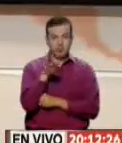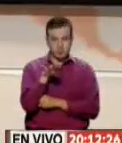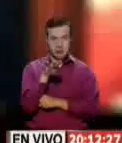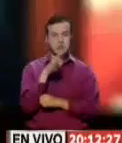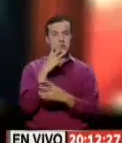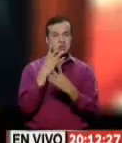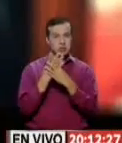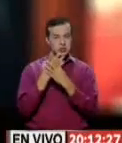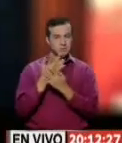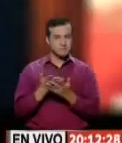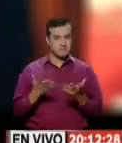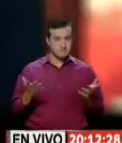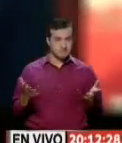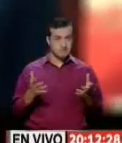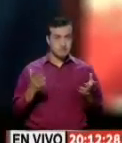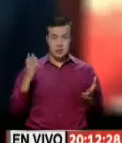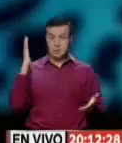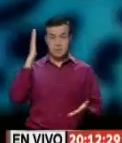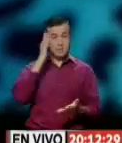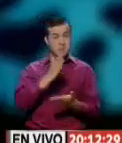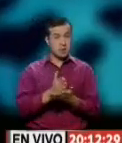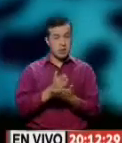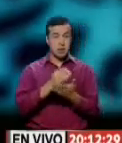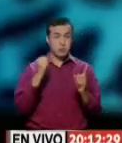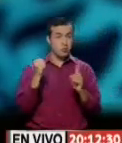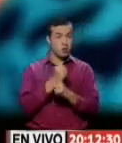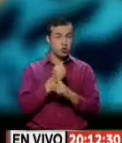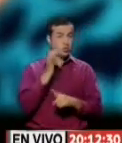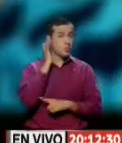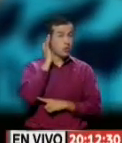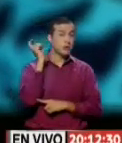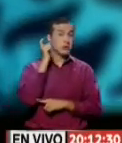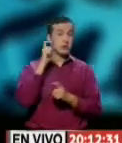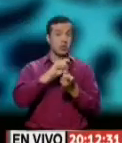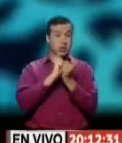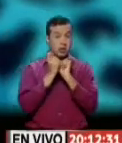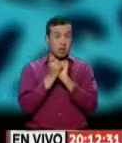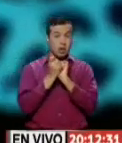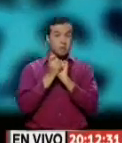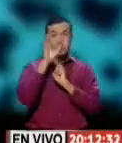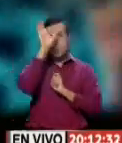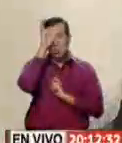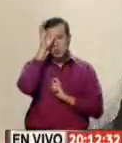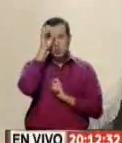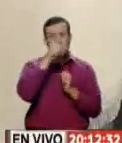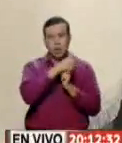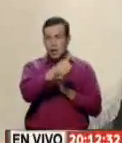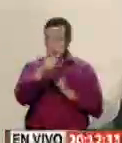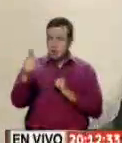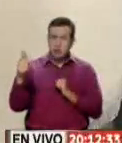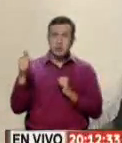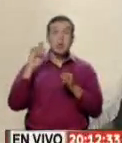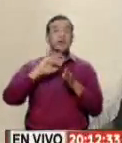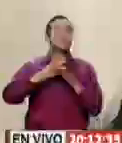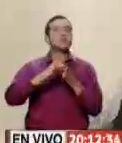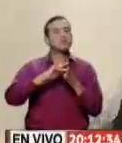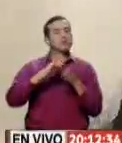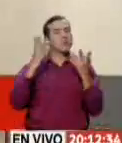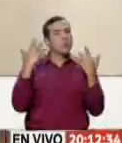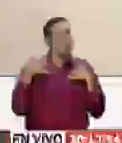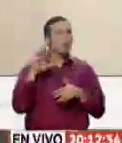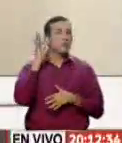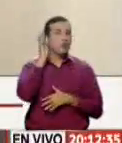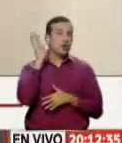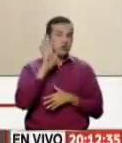de cárcel. Para erradicar la violencia de género es necesario cambios en los patrones culturales. Hay un riesgo para cualquier